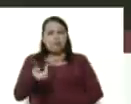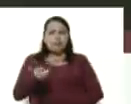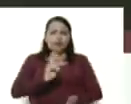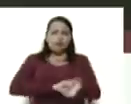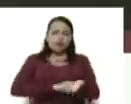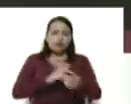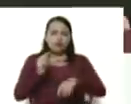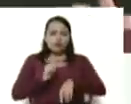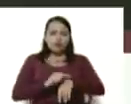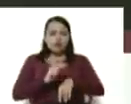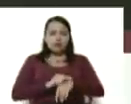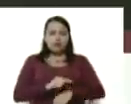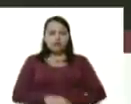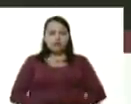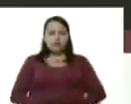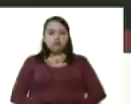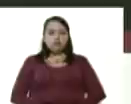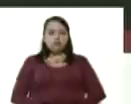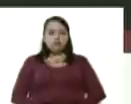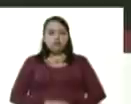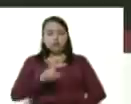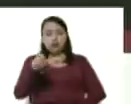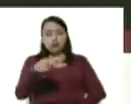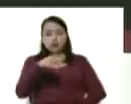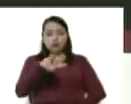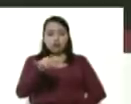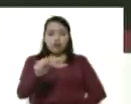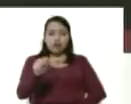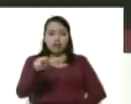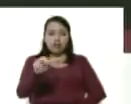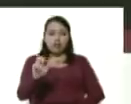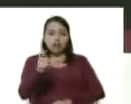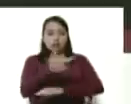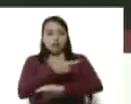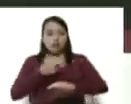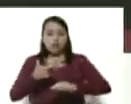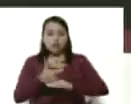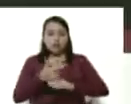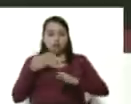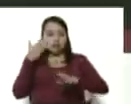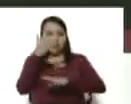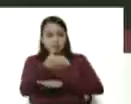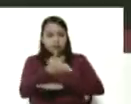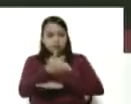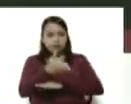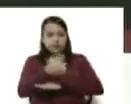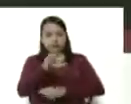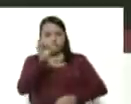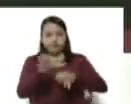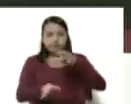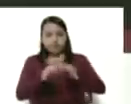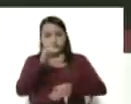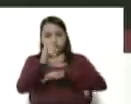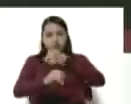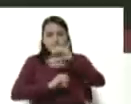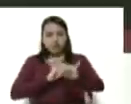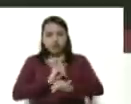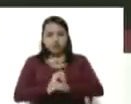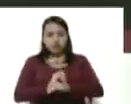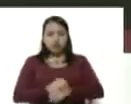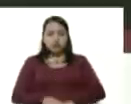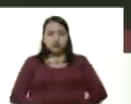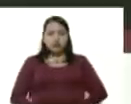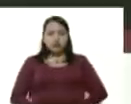momento para Guyana como gobierno acudir a la Corte Internacional de Justicia, como ya acudió,